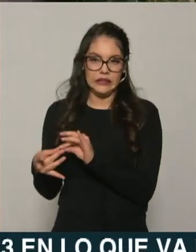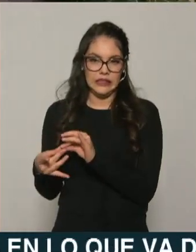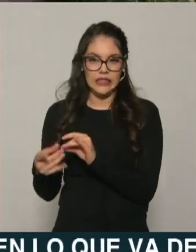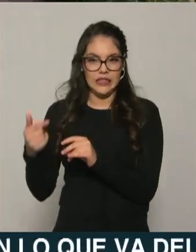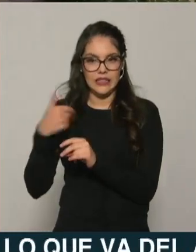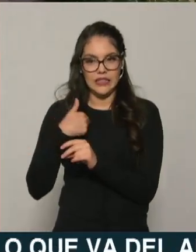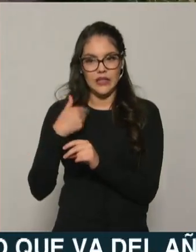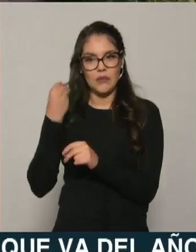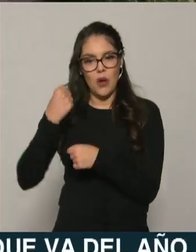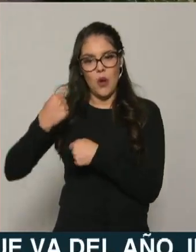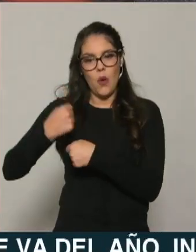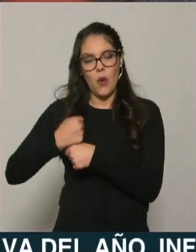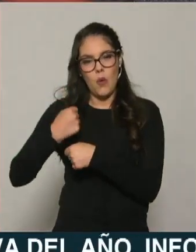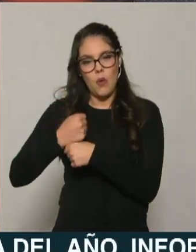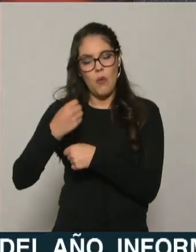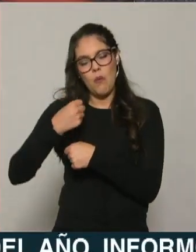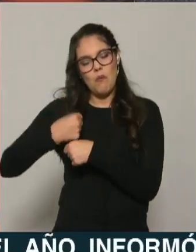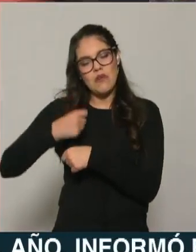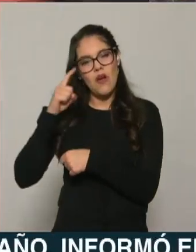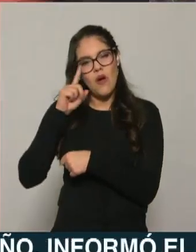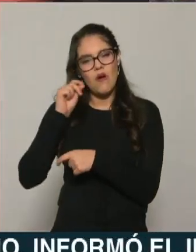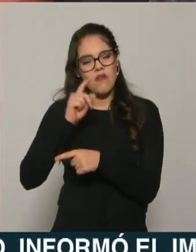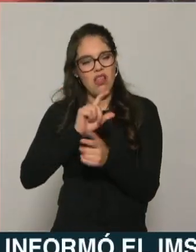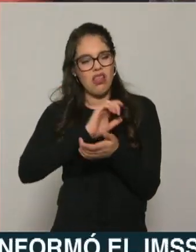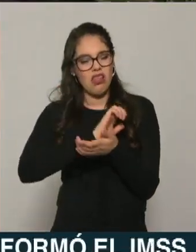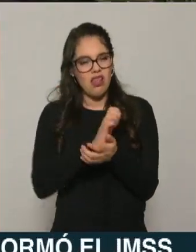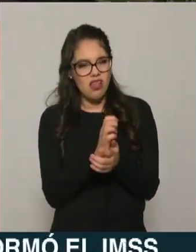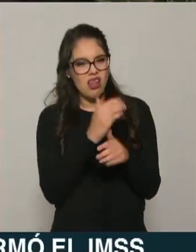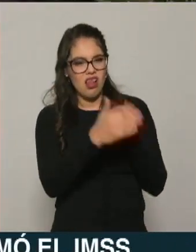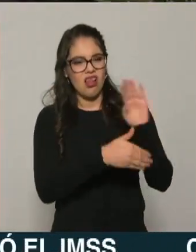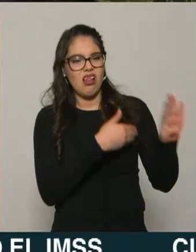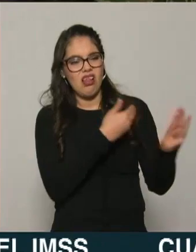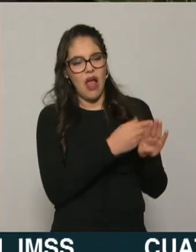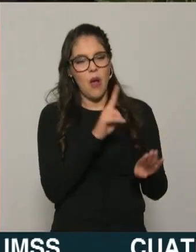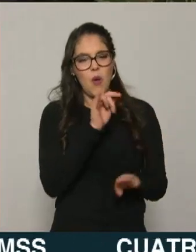Me hicieron bullying. ¿Algún otro niño te hizo bullying? ¿Tú qué les dirías?